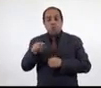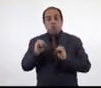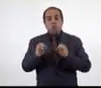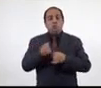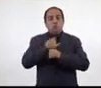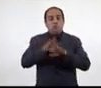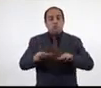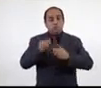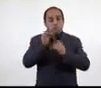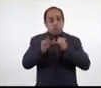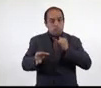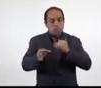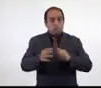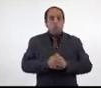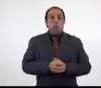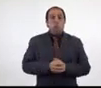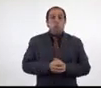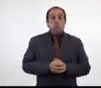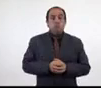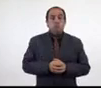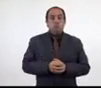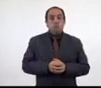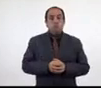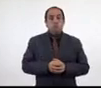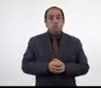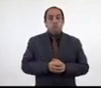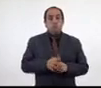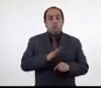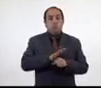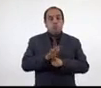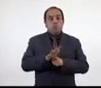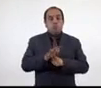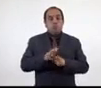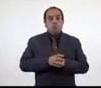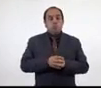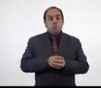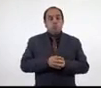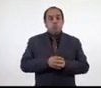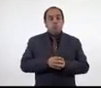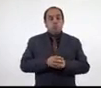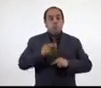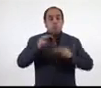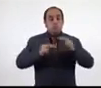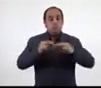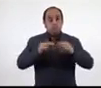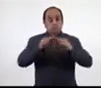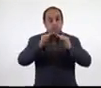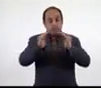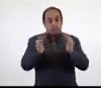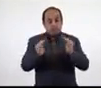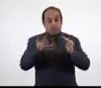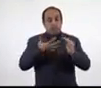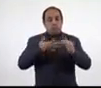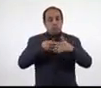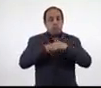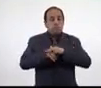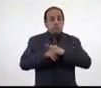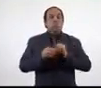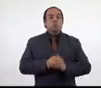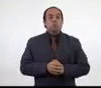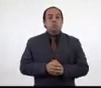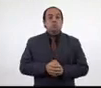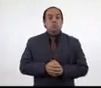final de la condición estructural en la que se encuentra. Al día de hoy no